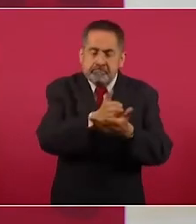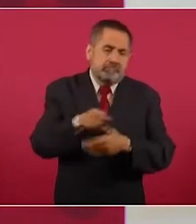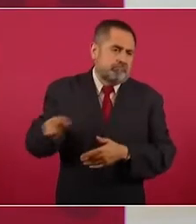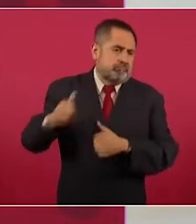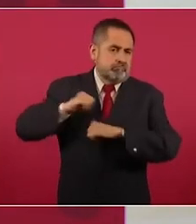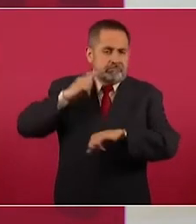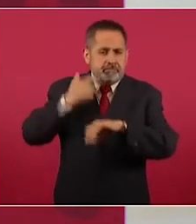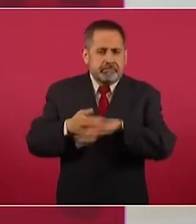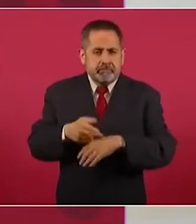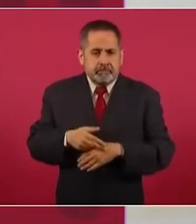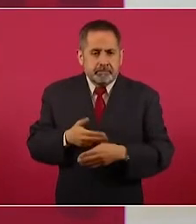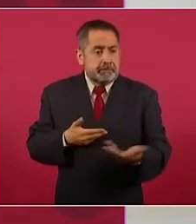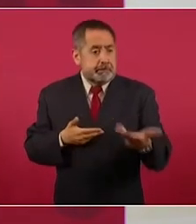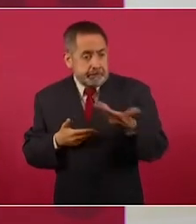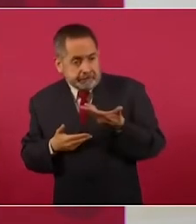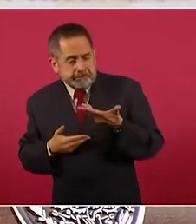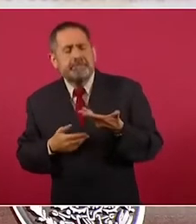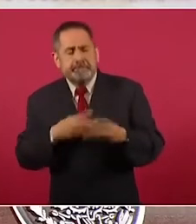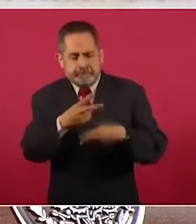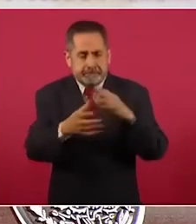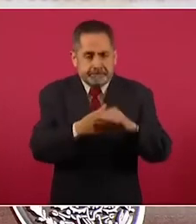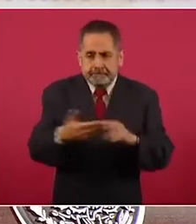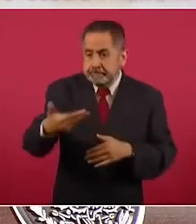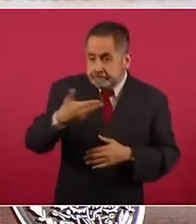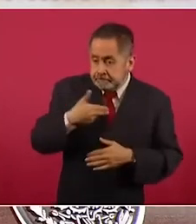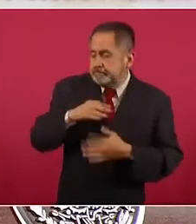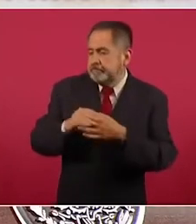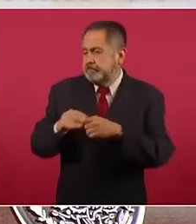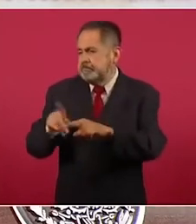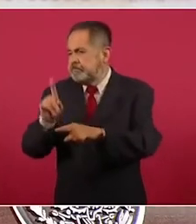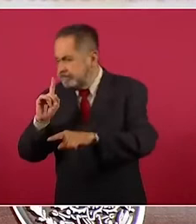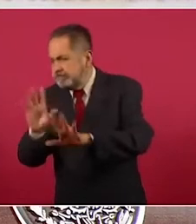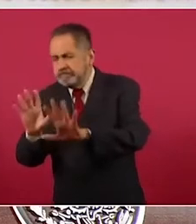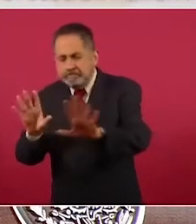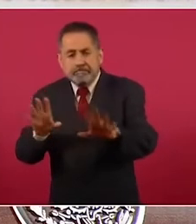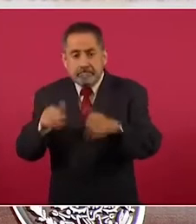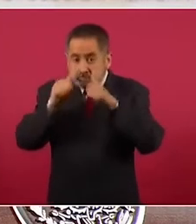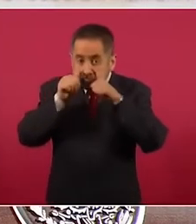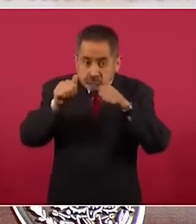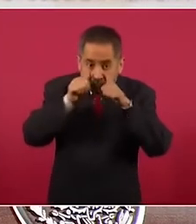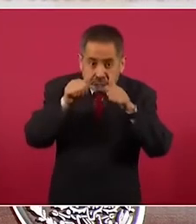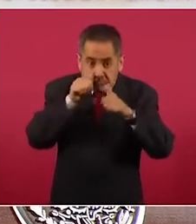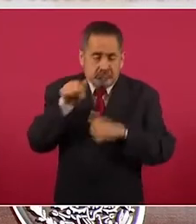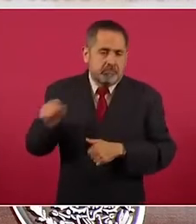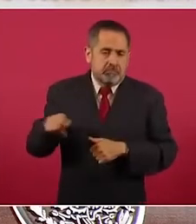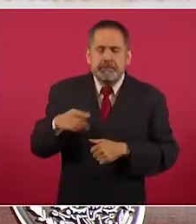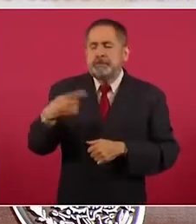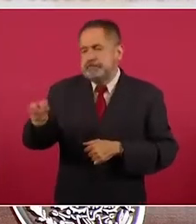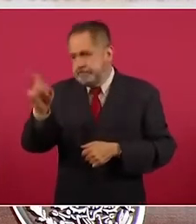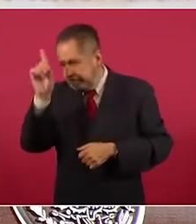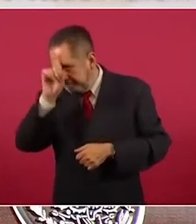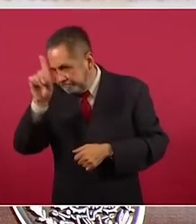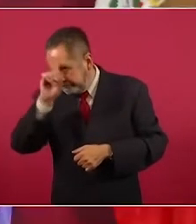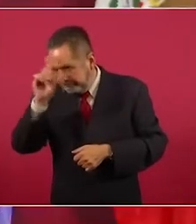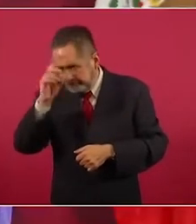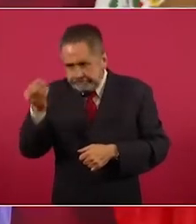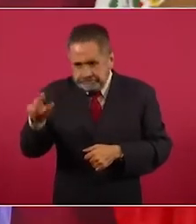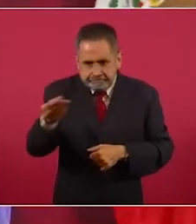a los que traen sus peticiones, sus demandas, a los que necesitan asesoría.